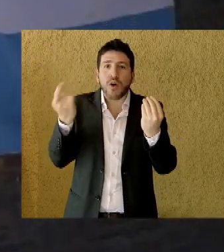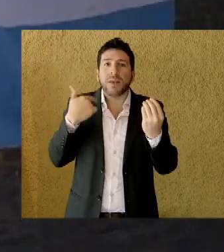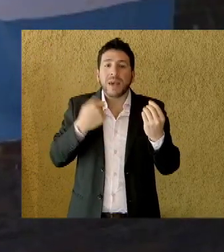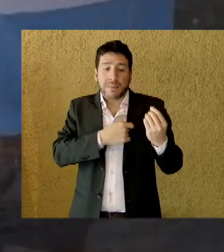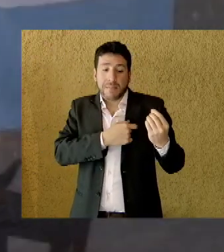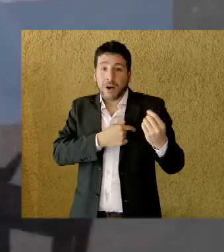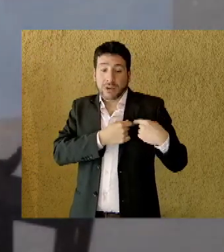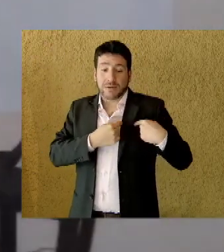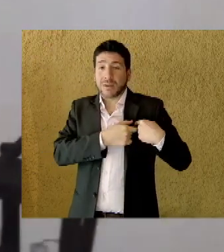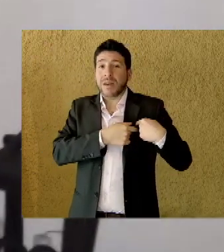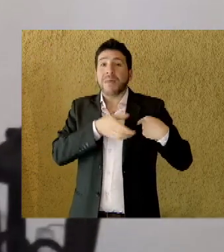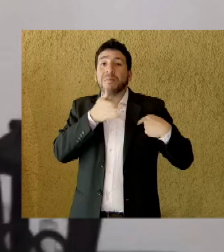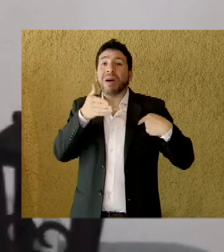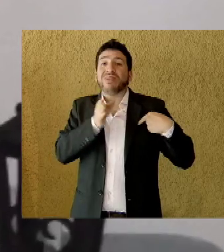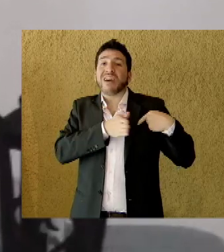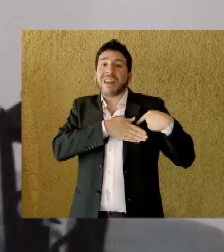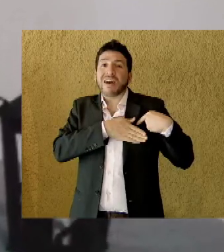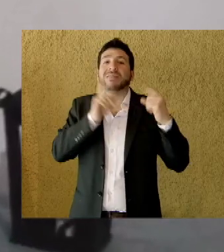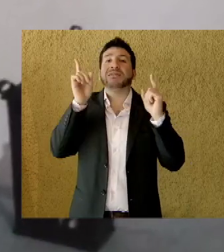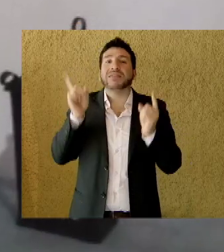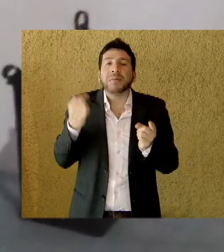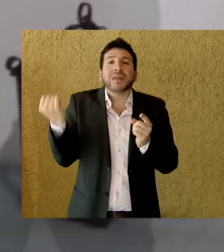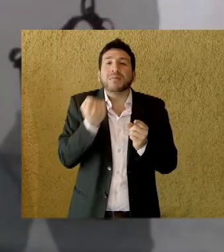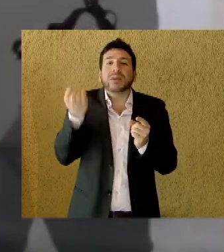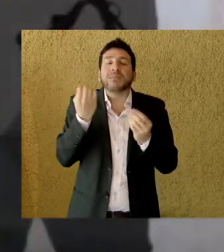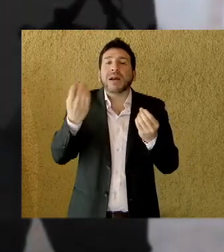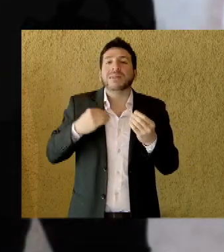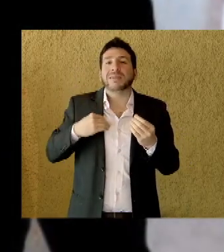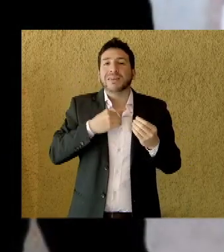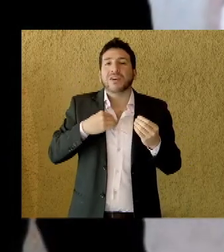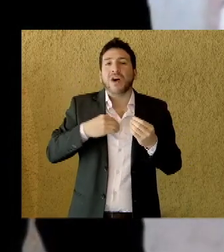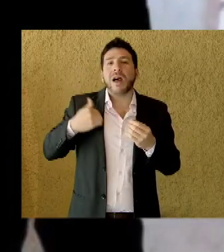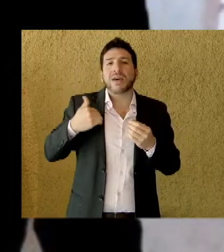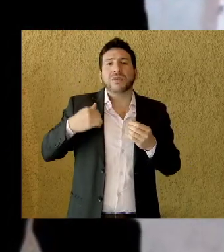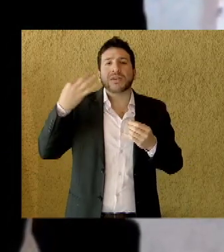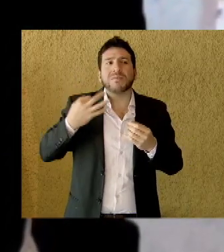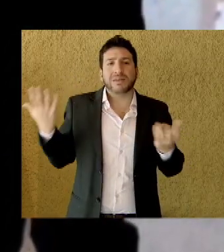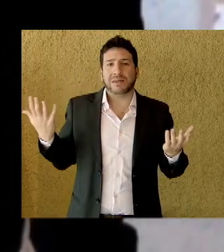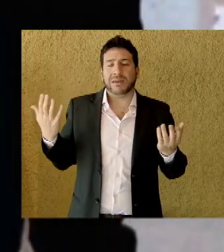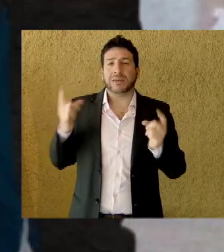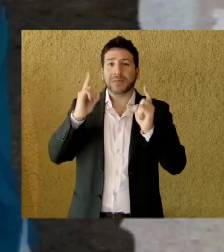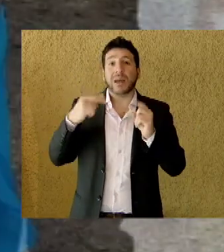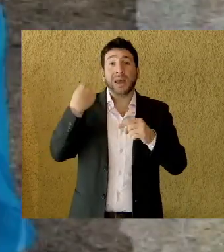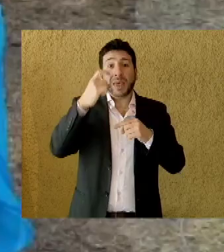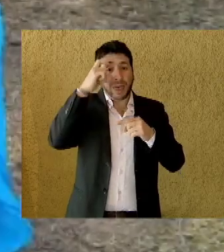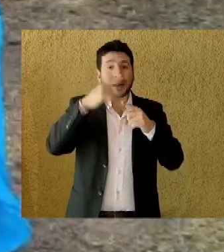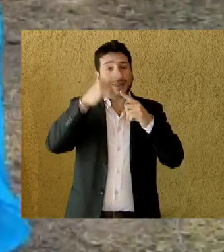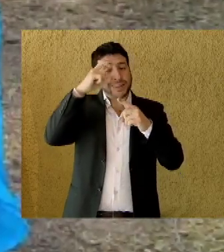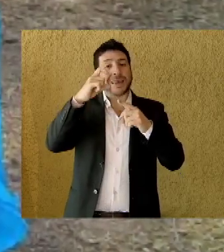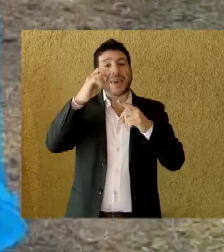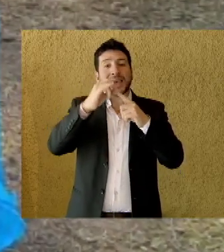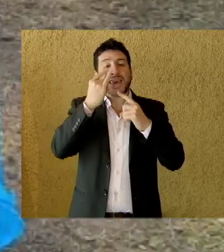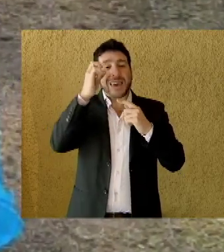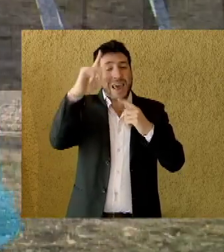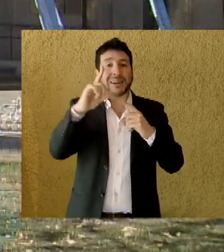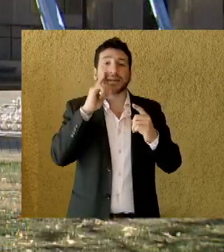corazón, por supuesto, en este día para sentirnos bien argentinos. Bueno, y también seguimos, por supuesto, con Exequiel, que se encuentra dentro del Museo del